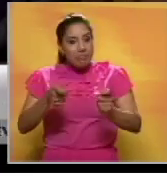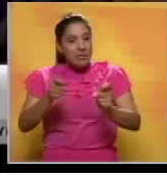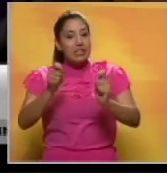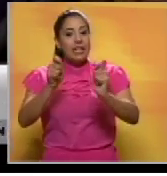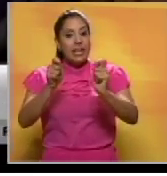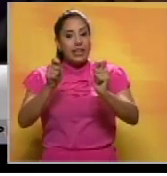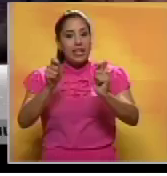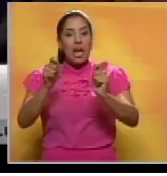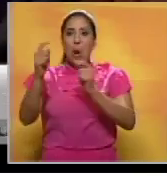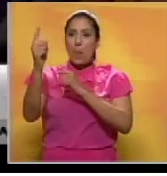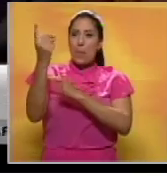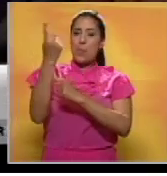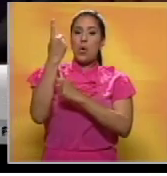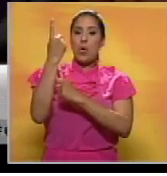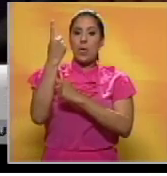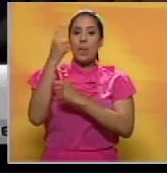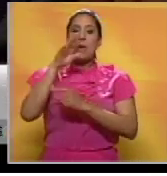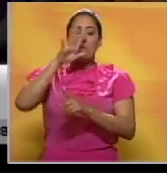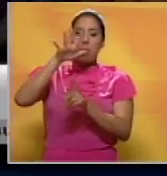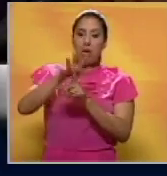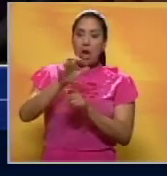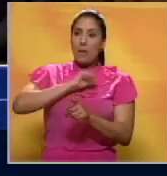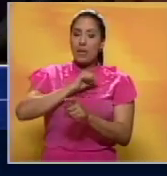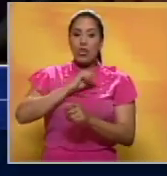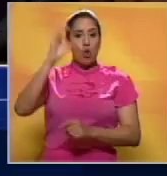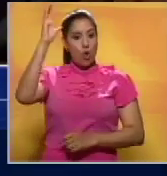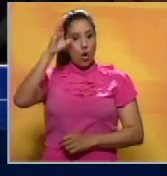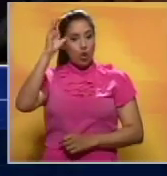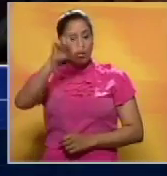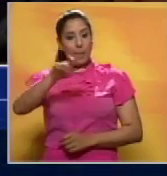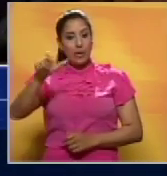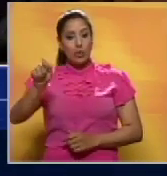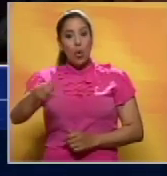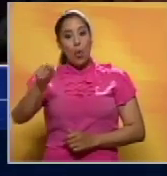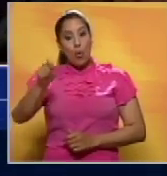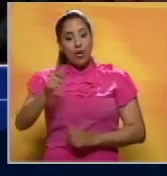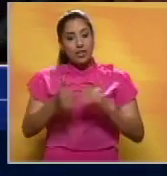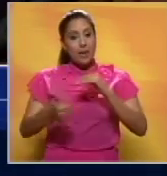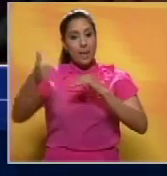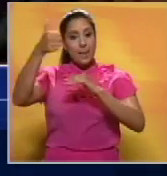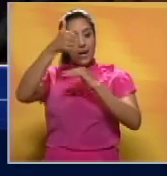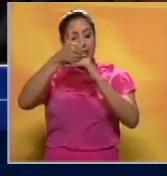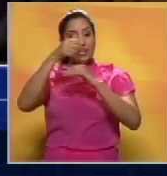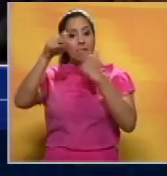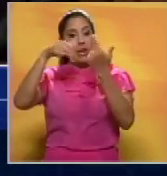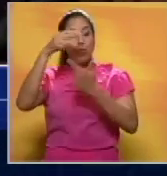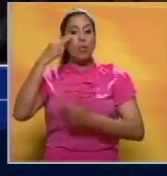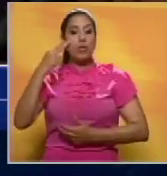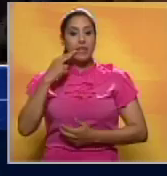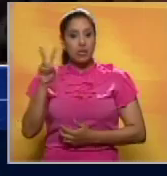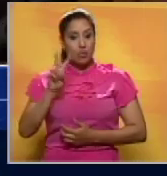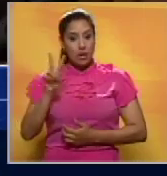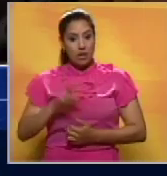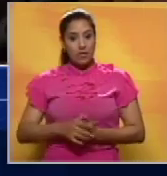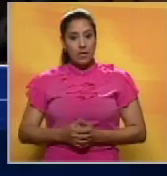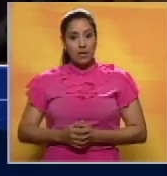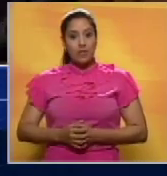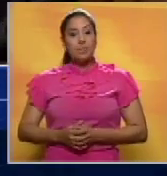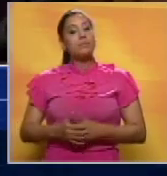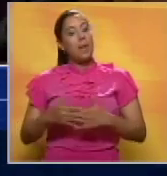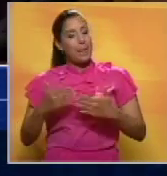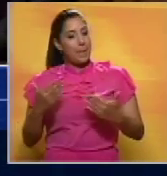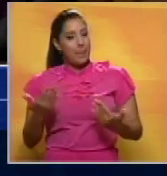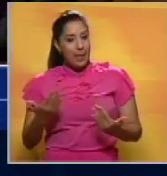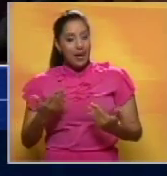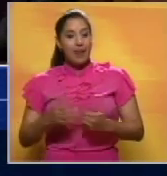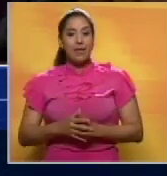intentan coaccionar e intimidar la conciencia de los magistrados del máximo órgano judicial de la República Bolivariana de Venezuela,